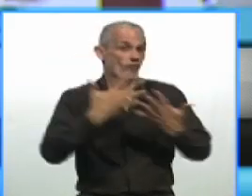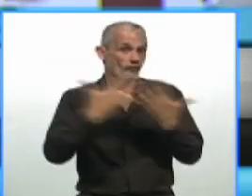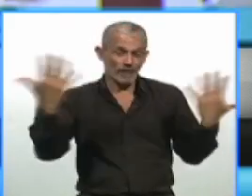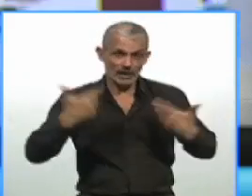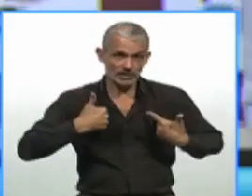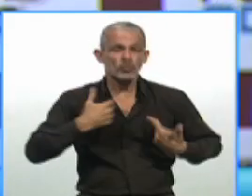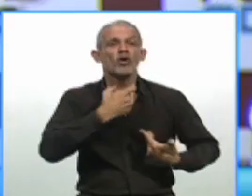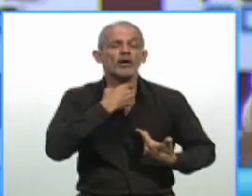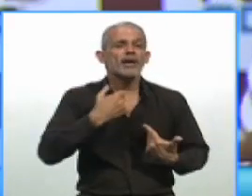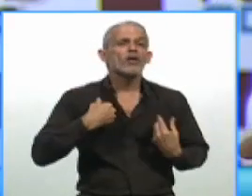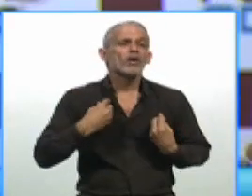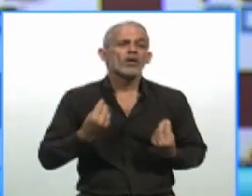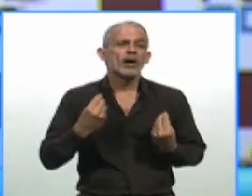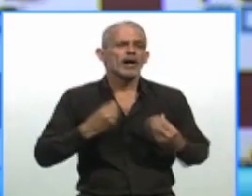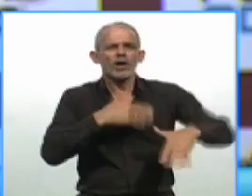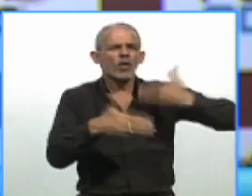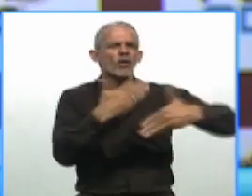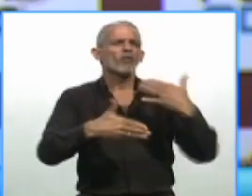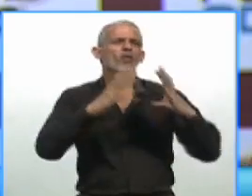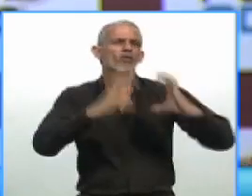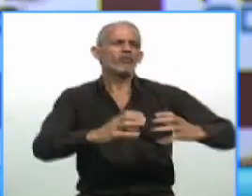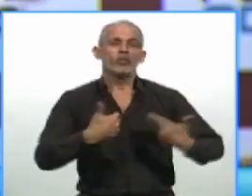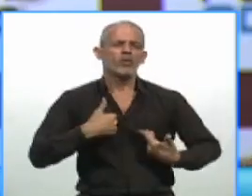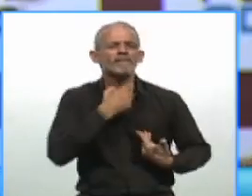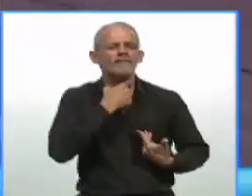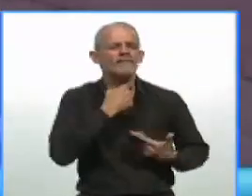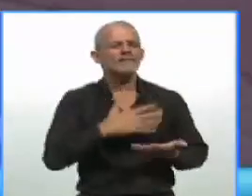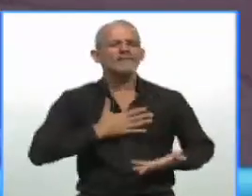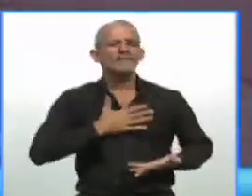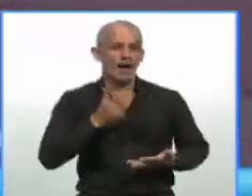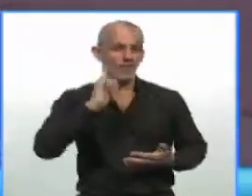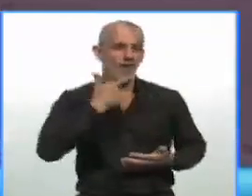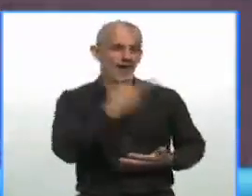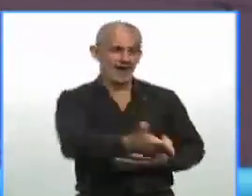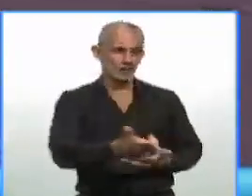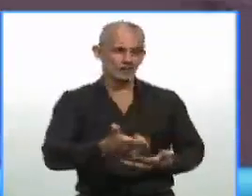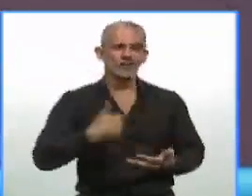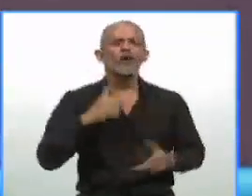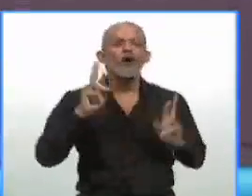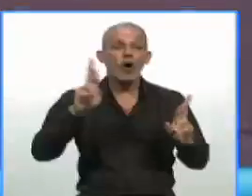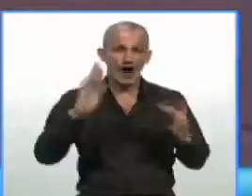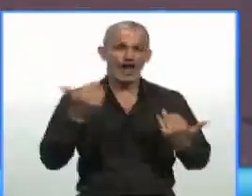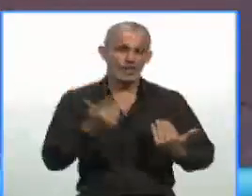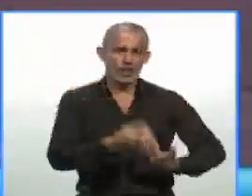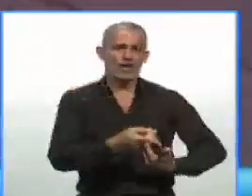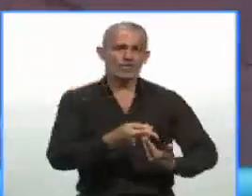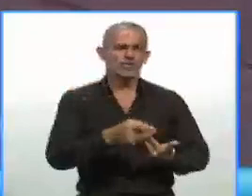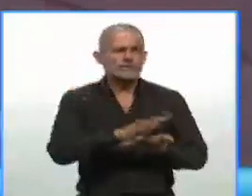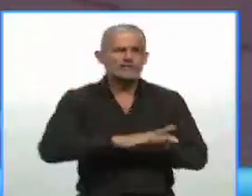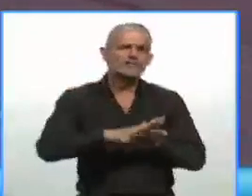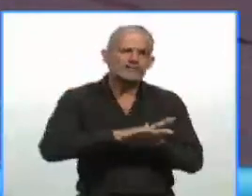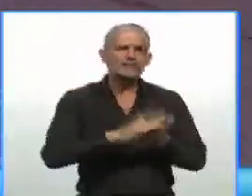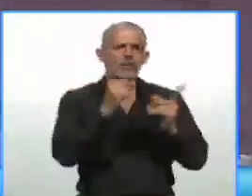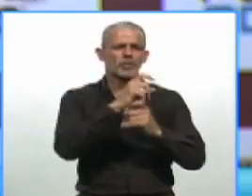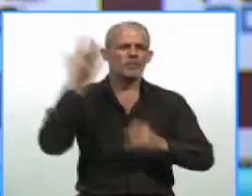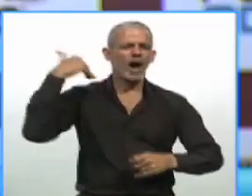yo solamente quiero seguir jugando al fútbol, lo que siempre quise, y más en este club, ¿no? Ojalá que podamos superar lo que